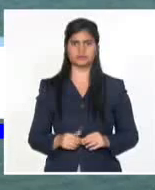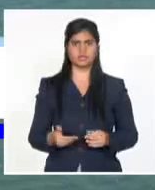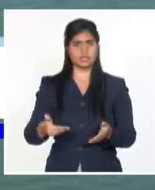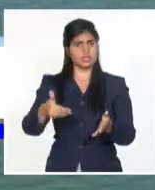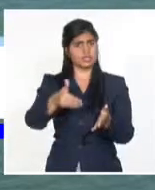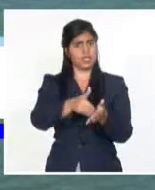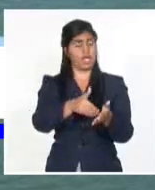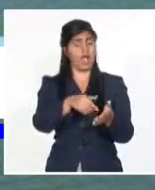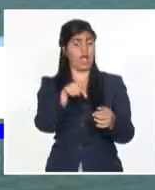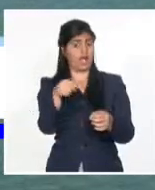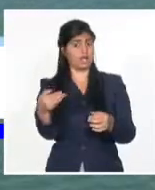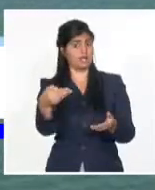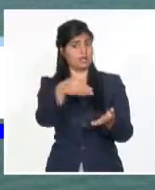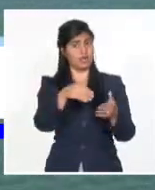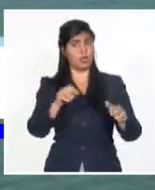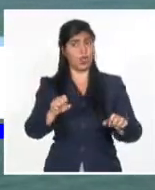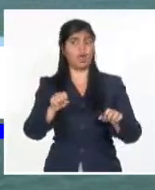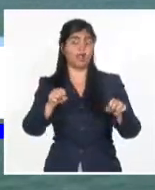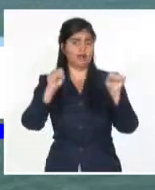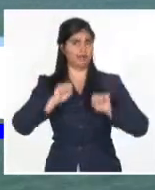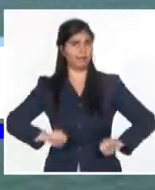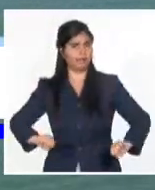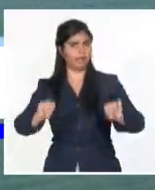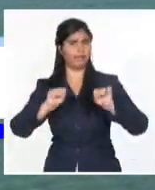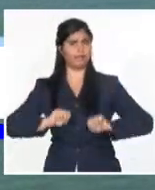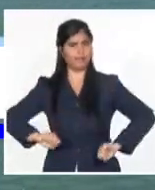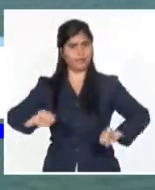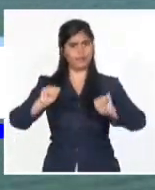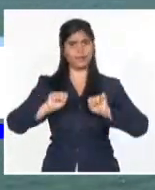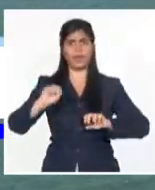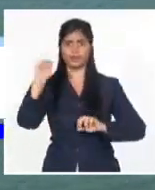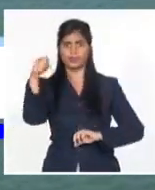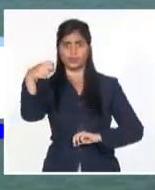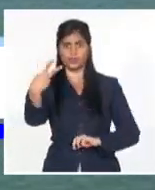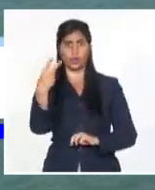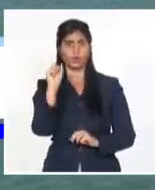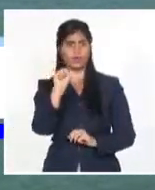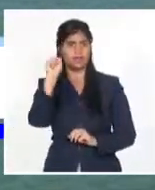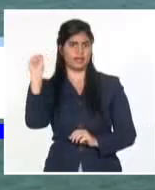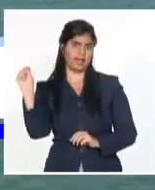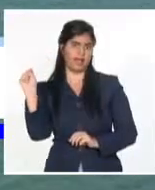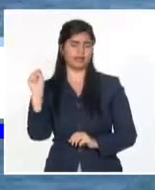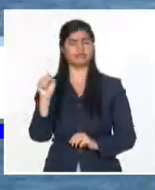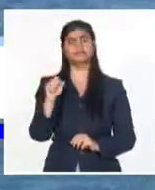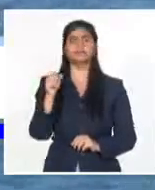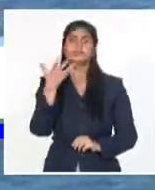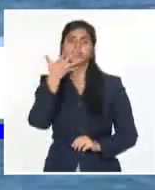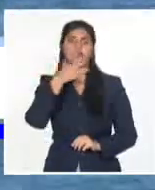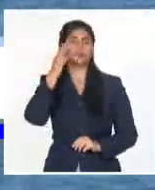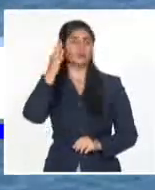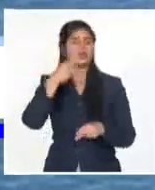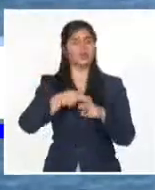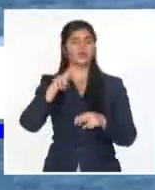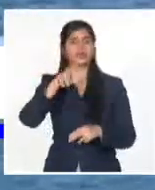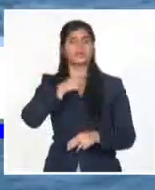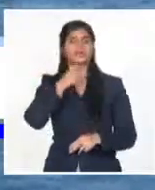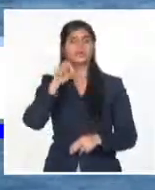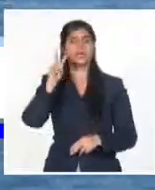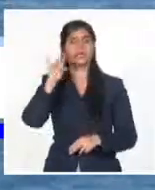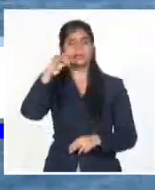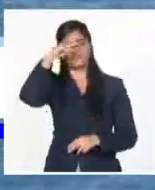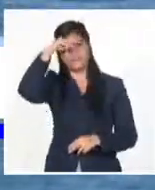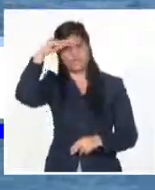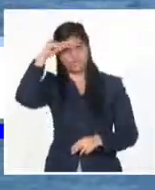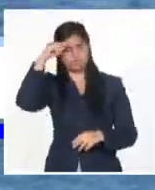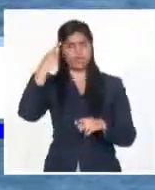de la Paz por intermedio del doble par de remos cortos con la embarcación de Reydy Cardona y Carlos Ajete, quienes